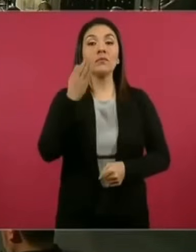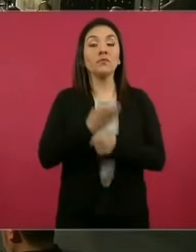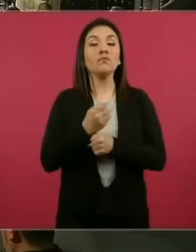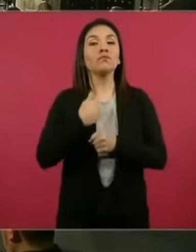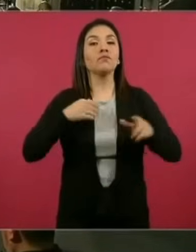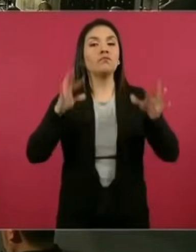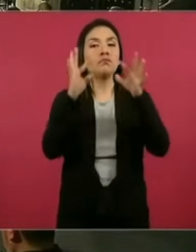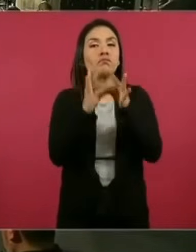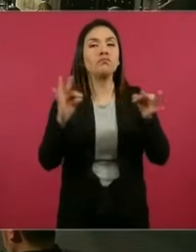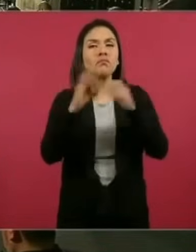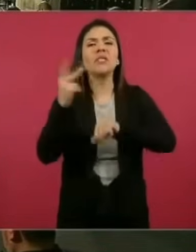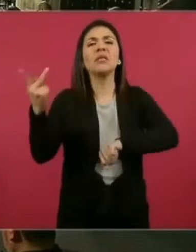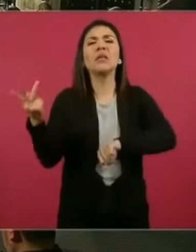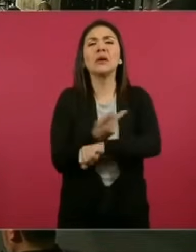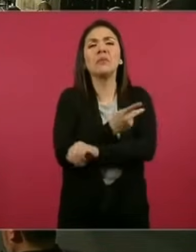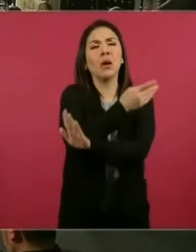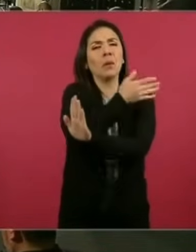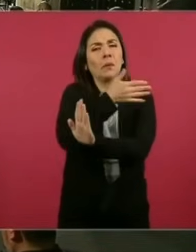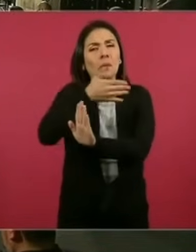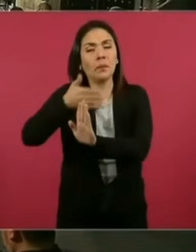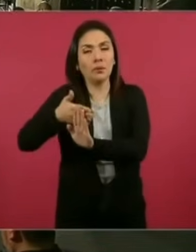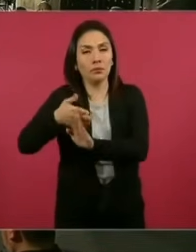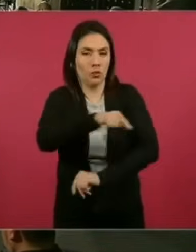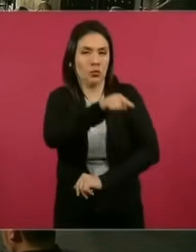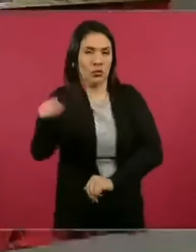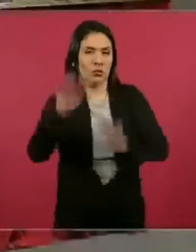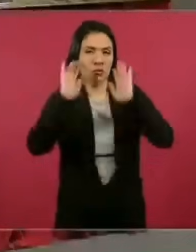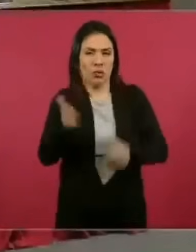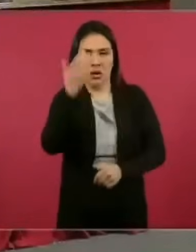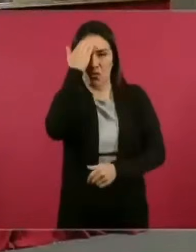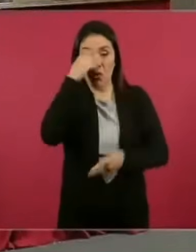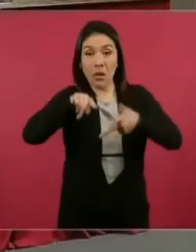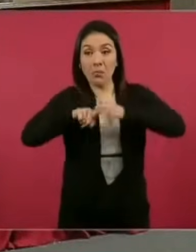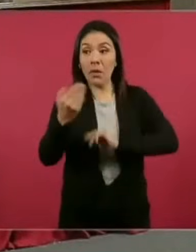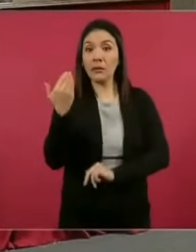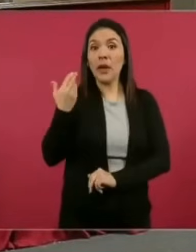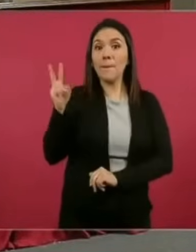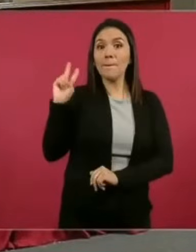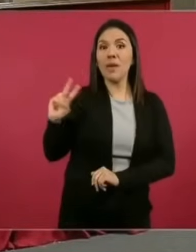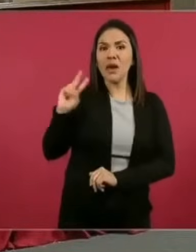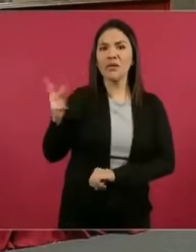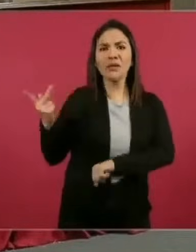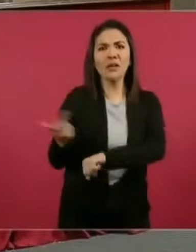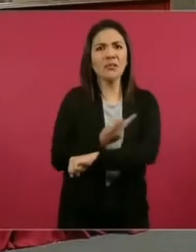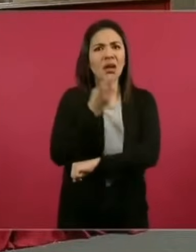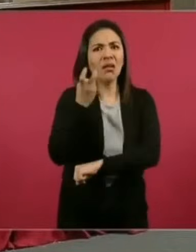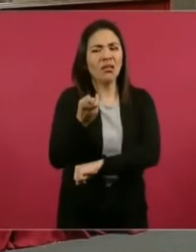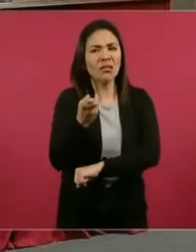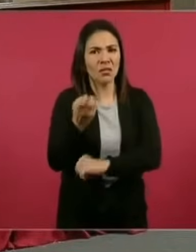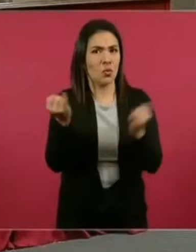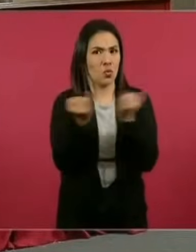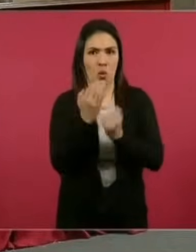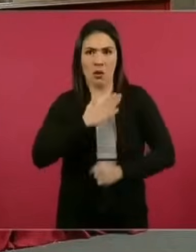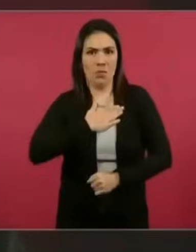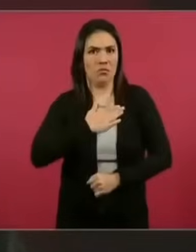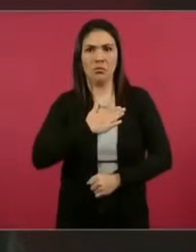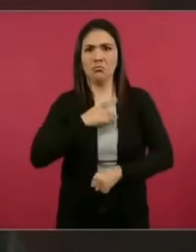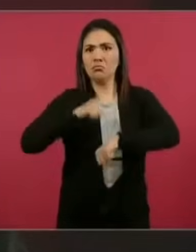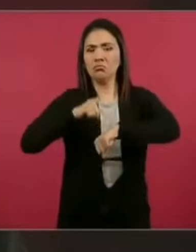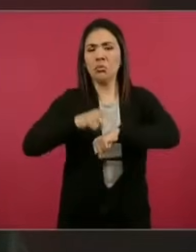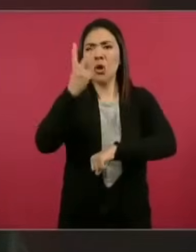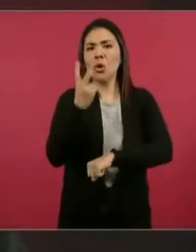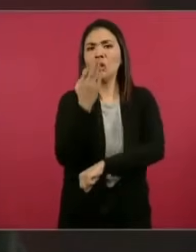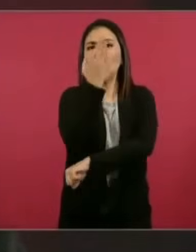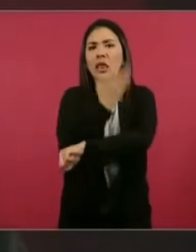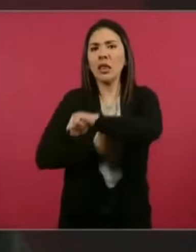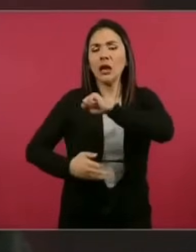recuento de los hechos. Ustedes han sido informados desde el viernes de y como nosotros, alrededor de las 2 de la tarde